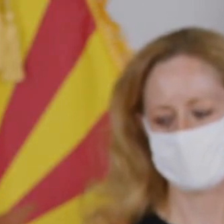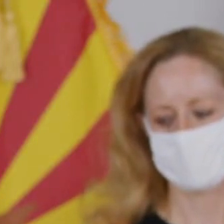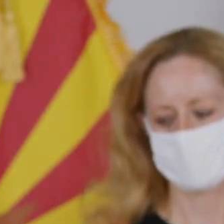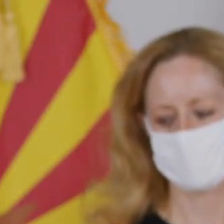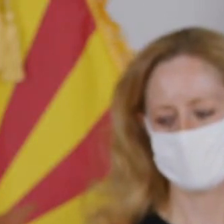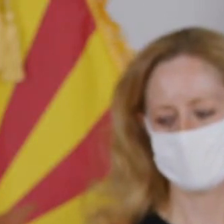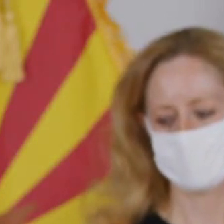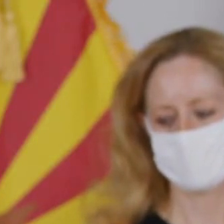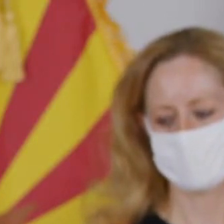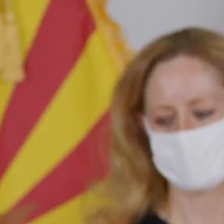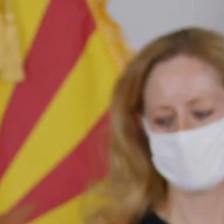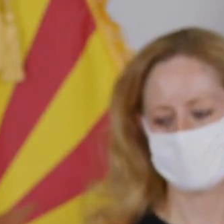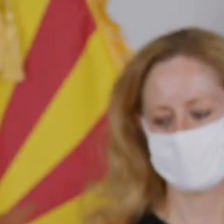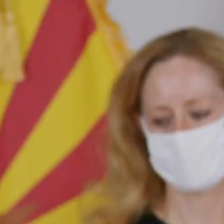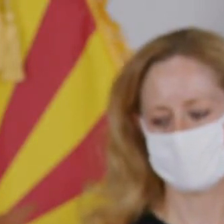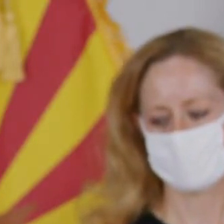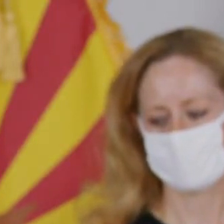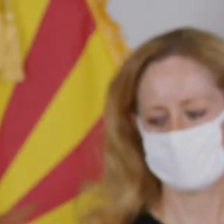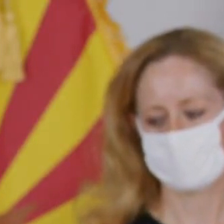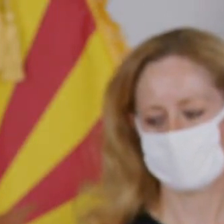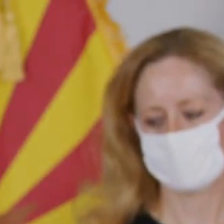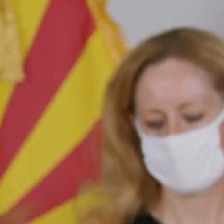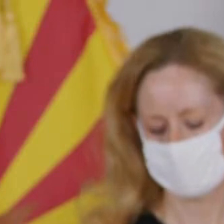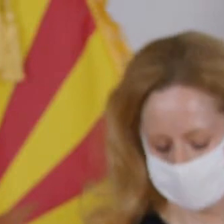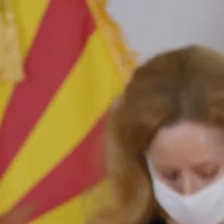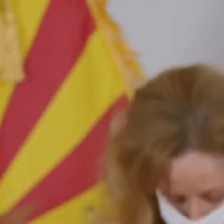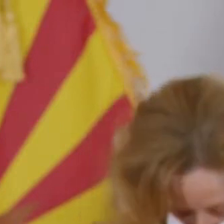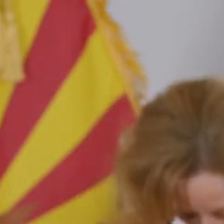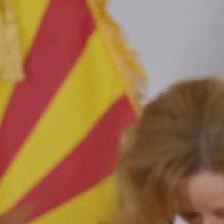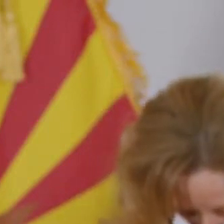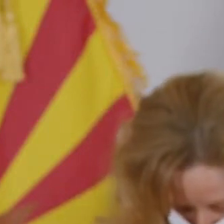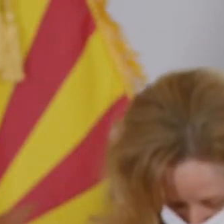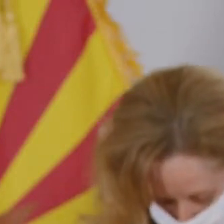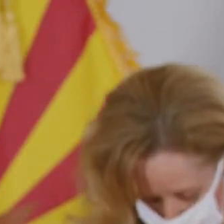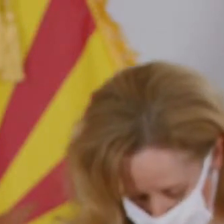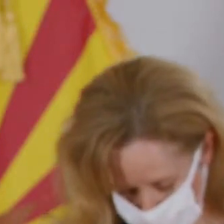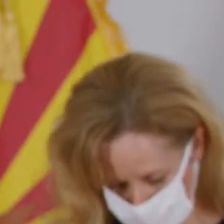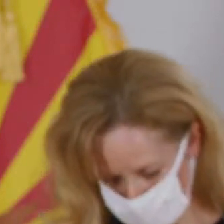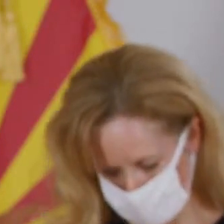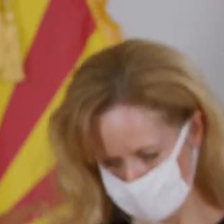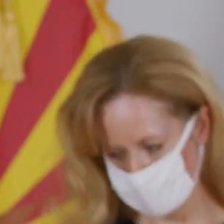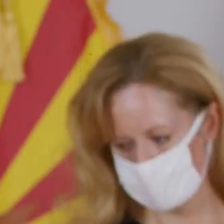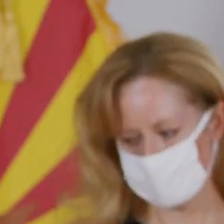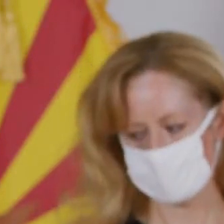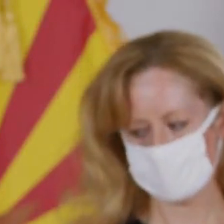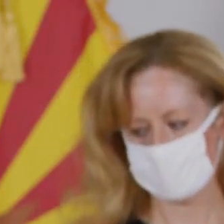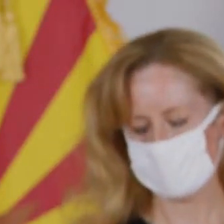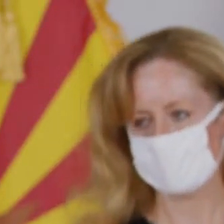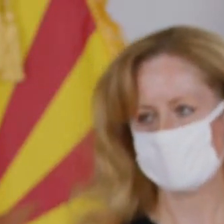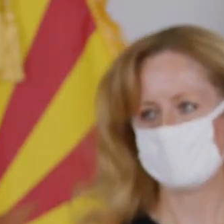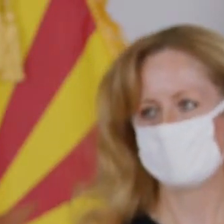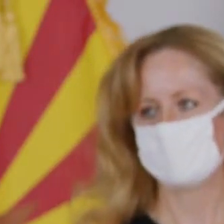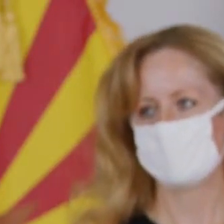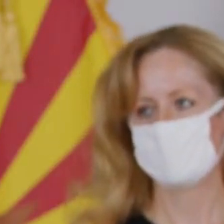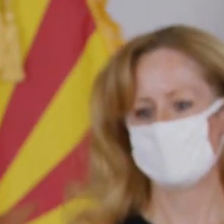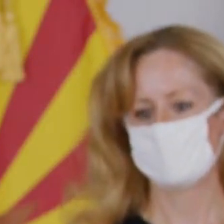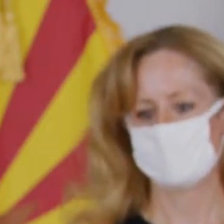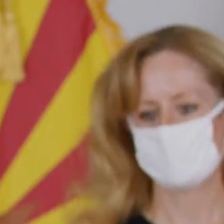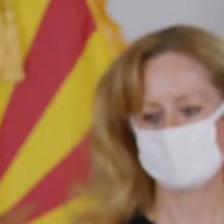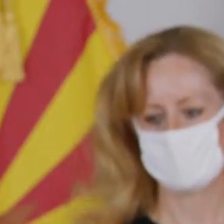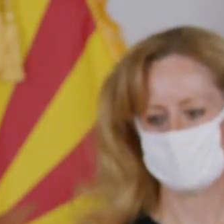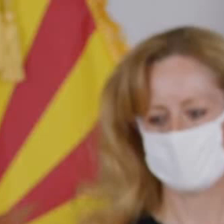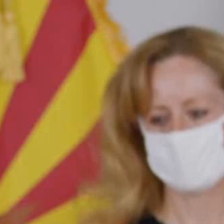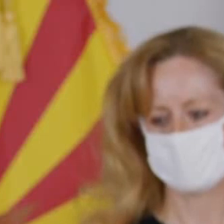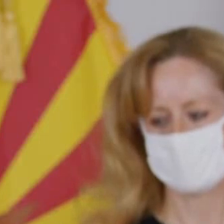del COVID-19 en nuestra comunidad, es probable que el virus del flu y